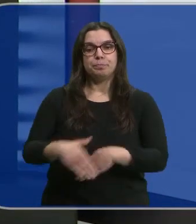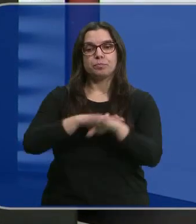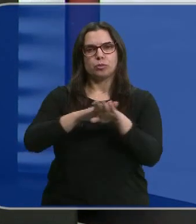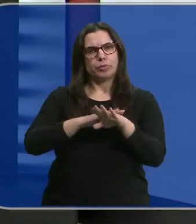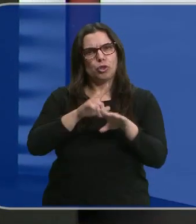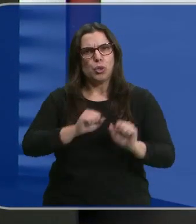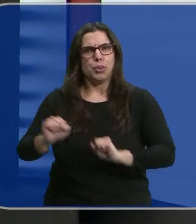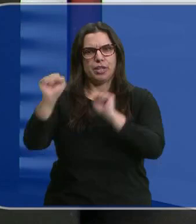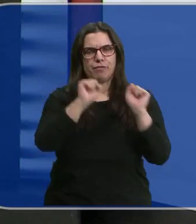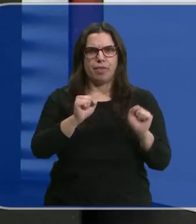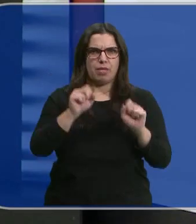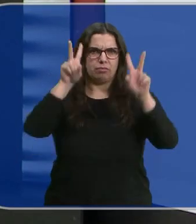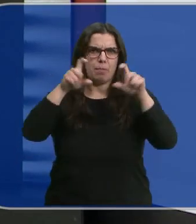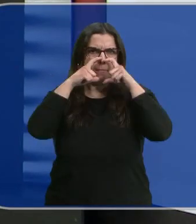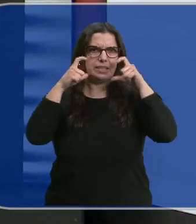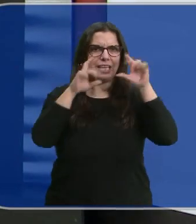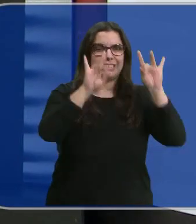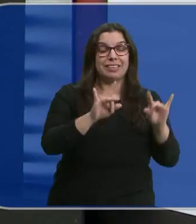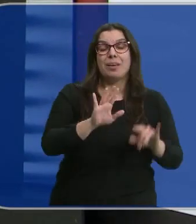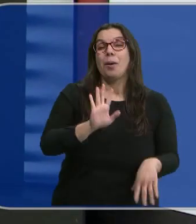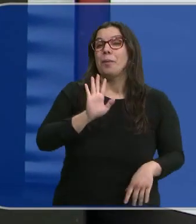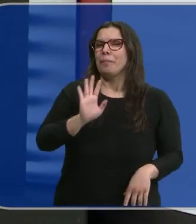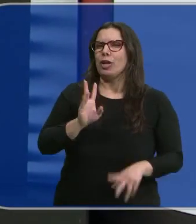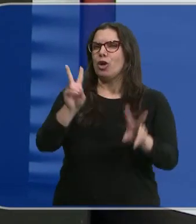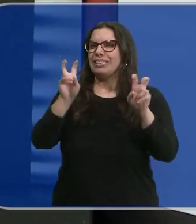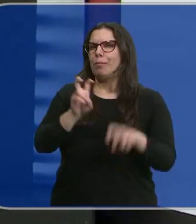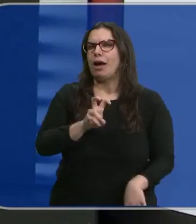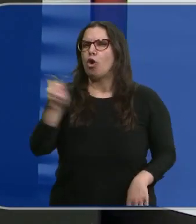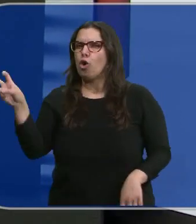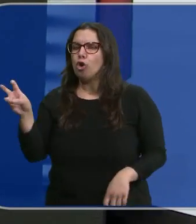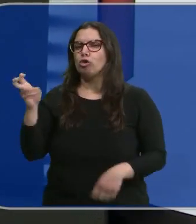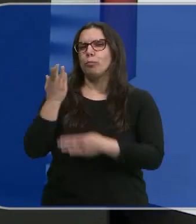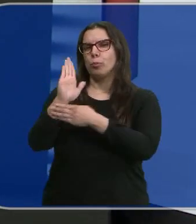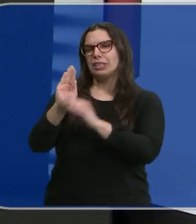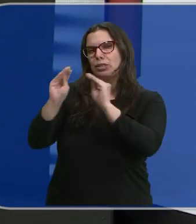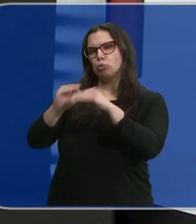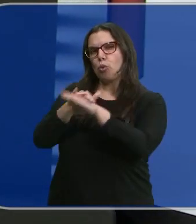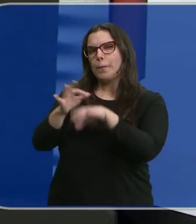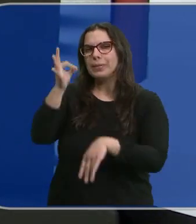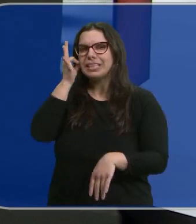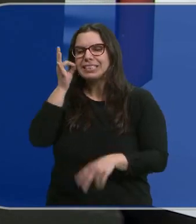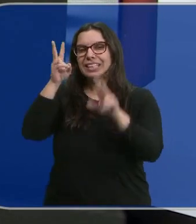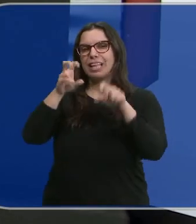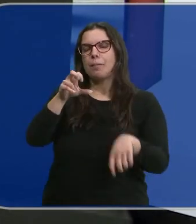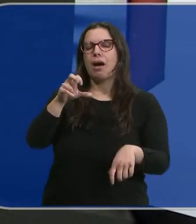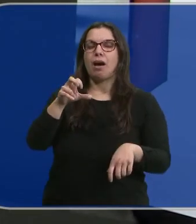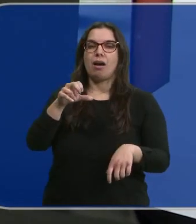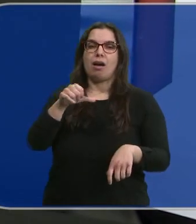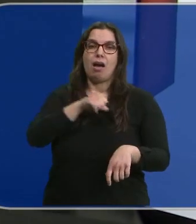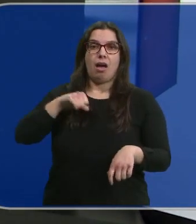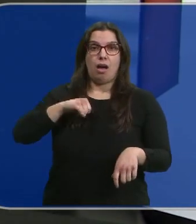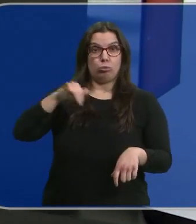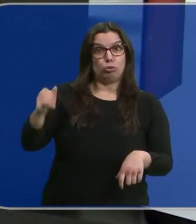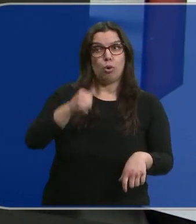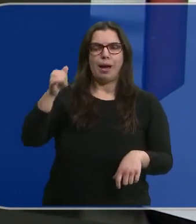con firmeza el regreso de las mascarillas, pero no emplea la misma contundencia con la otra propuesta de la ministra de Sanidad ante la eclosión de casos